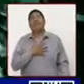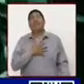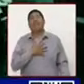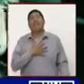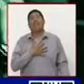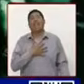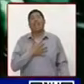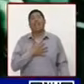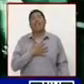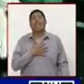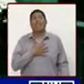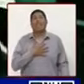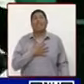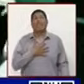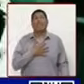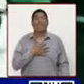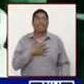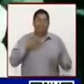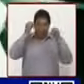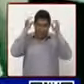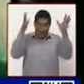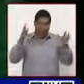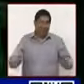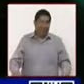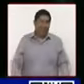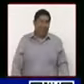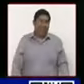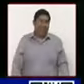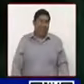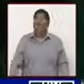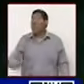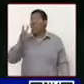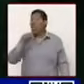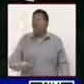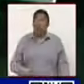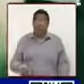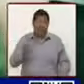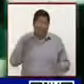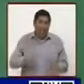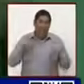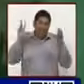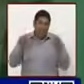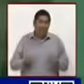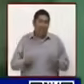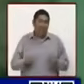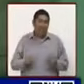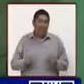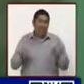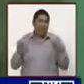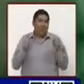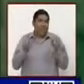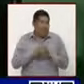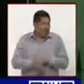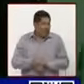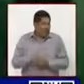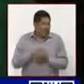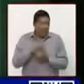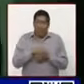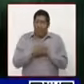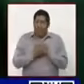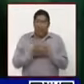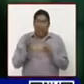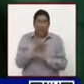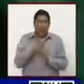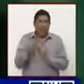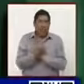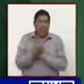Salvo. Se asustó. No vale asustarse en el cementerio. Ahí es un poco más pesada la